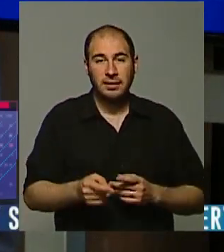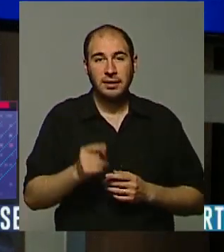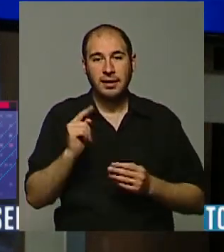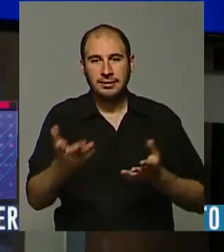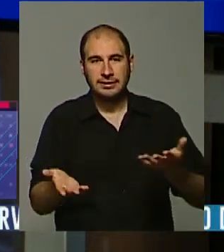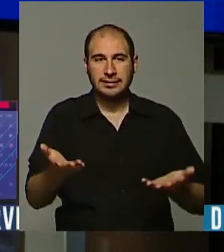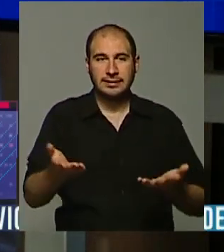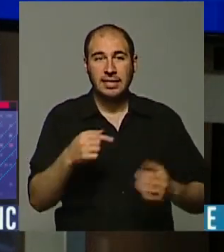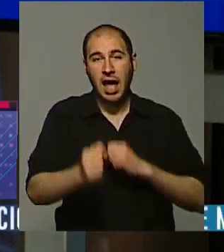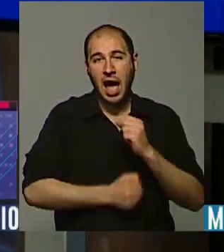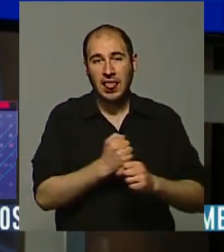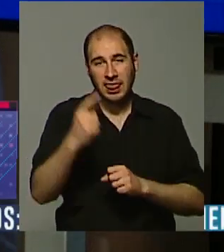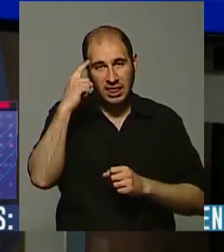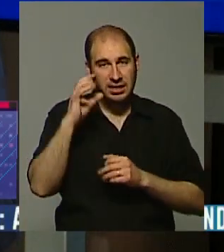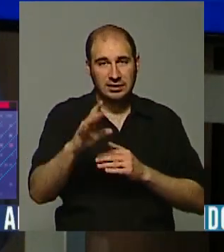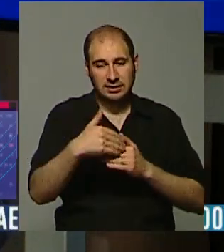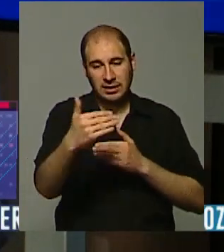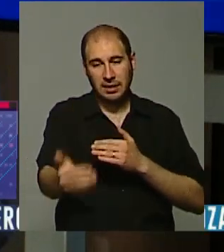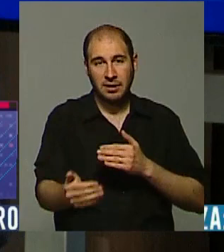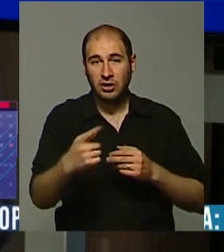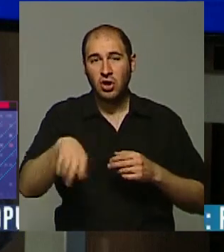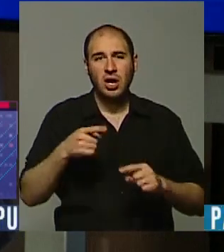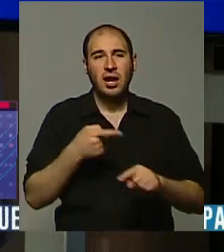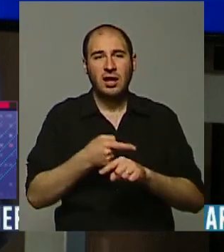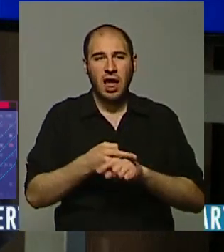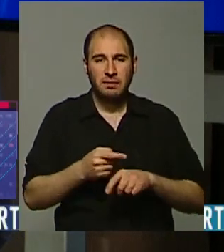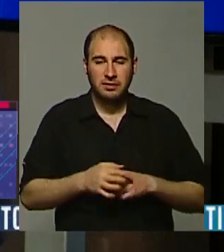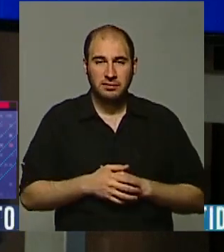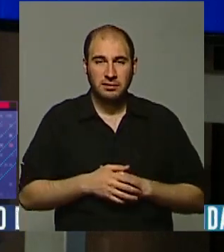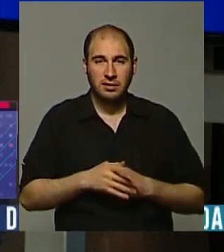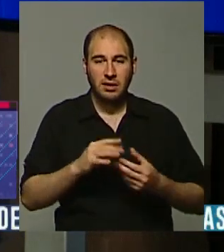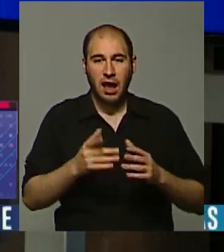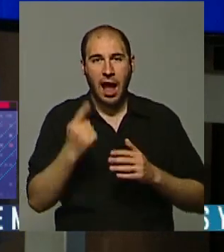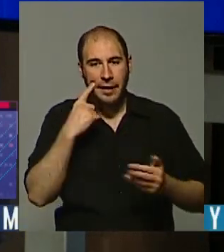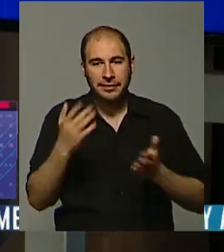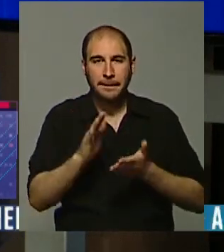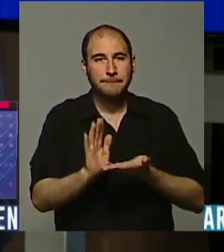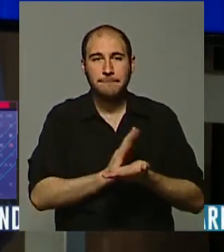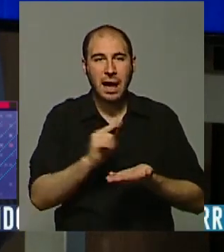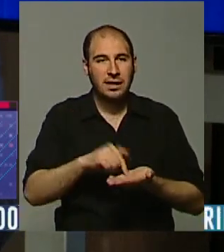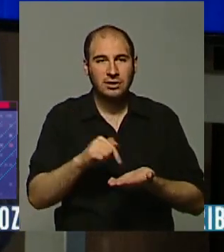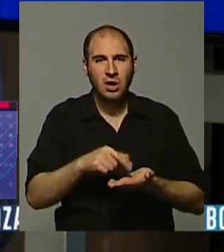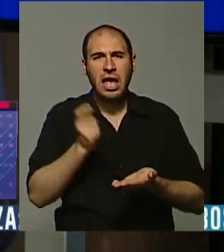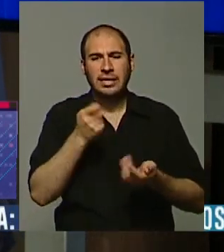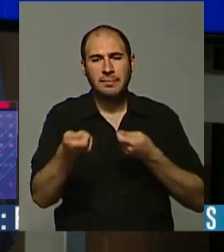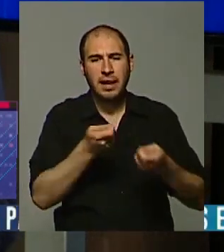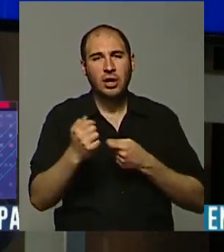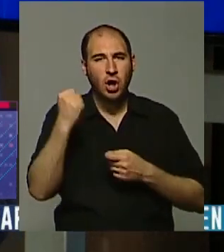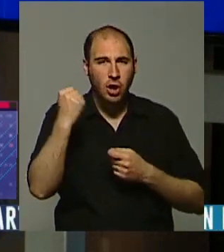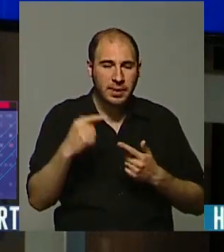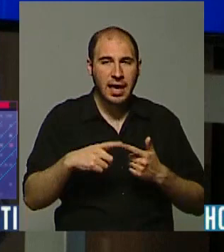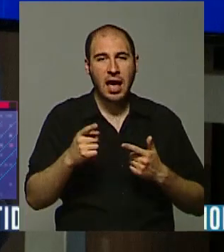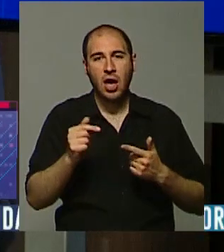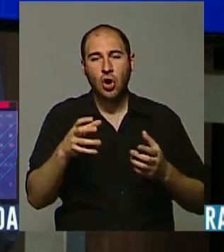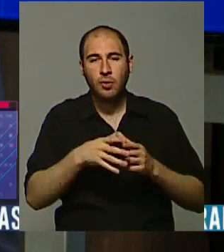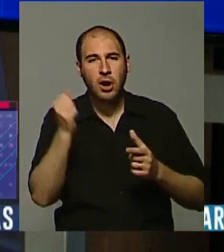hacer equilibrio de acá hasta el 10 de diciembre. Están reclamando algunos lineamientos básicos. ¿Quién va a conducir la economía? ¿Cuál va a